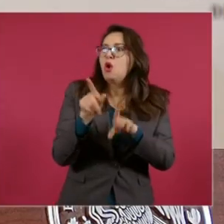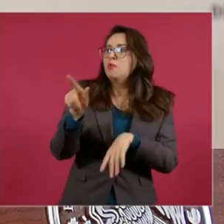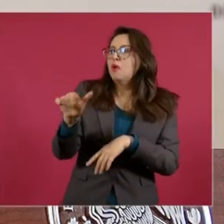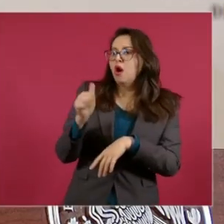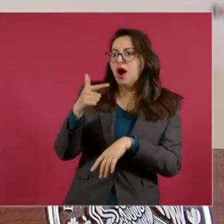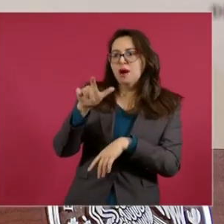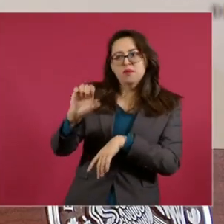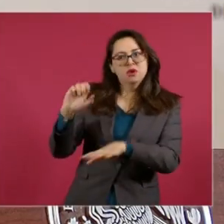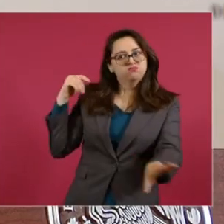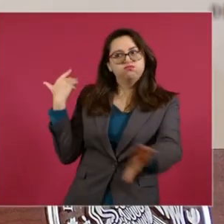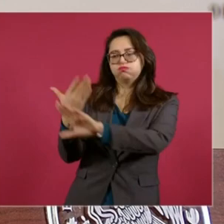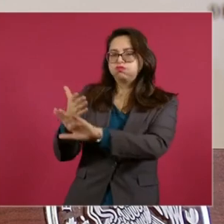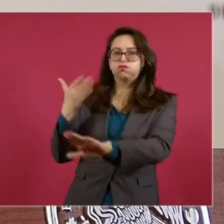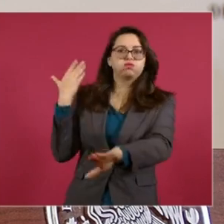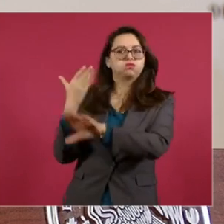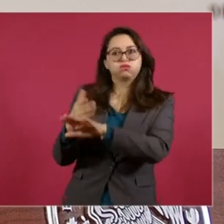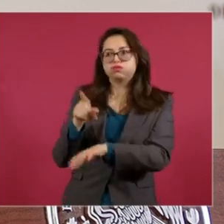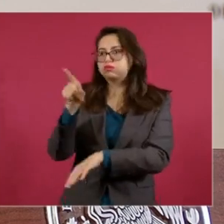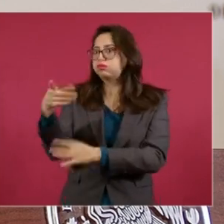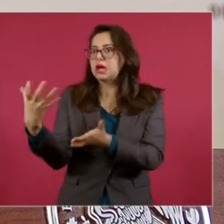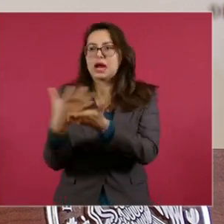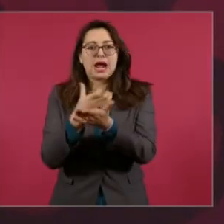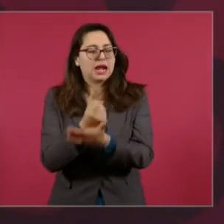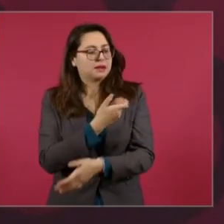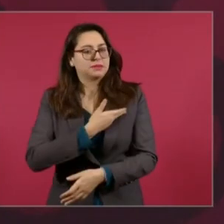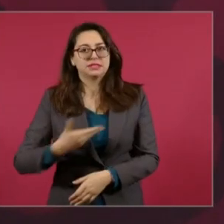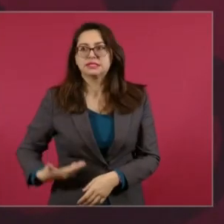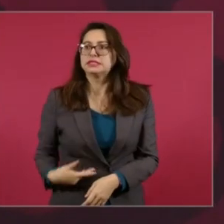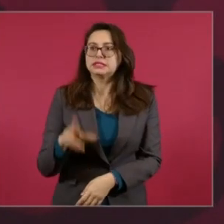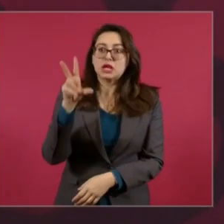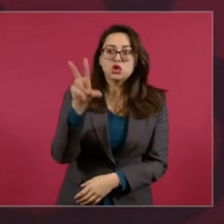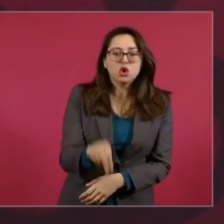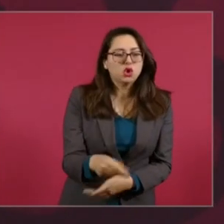para impedir que llegáramos.